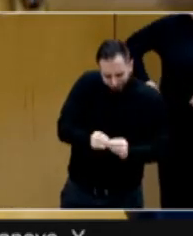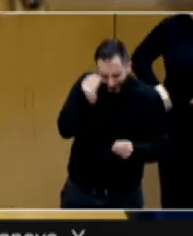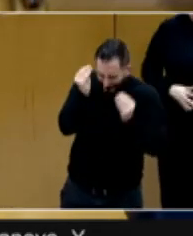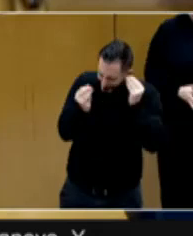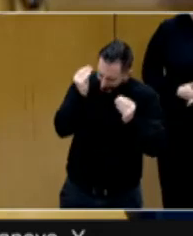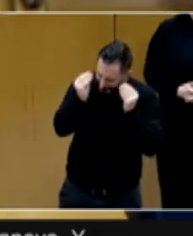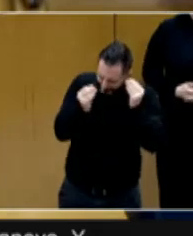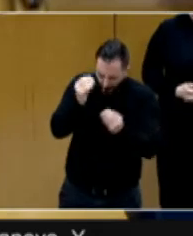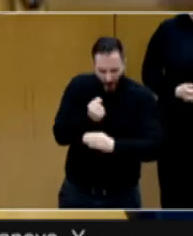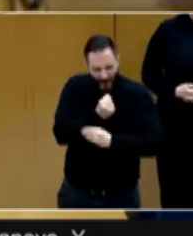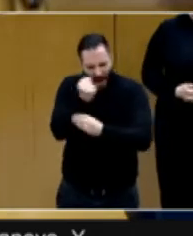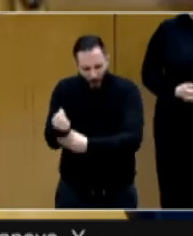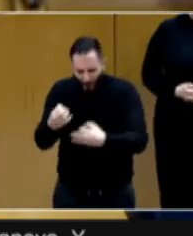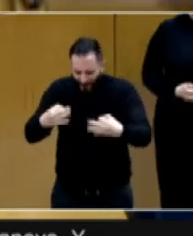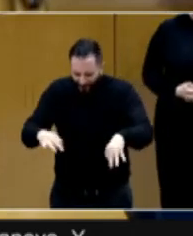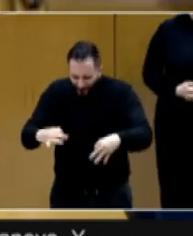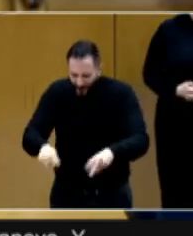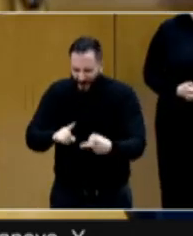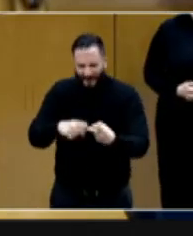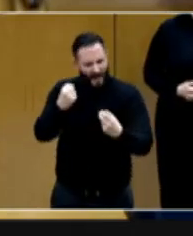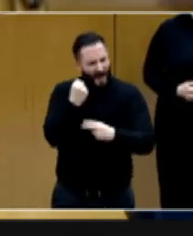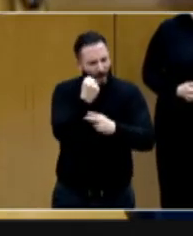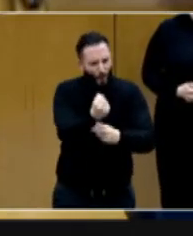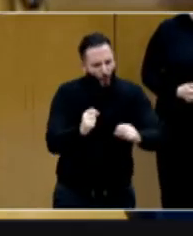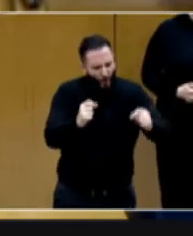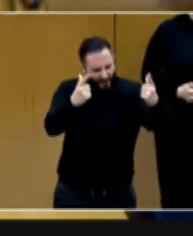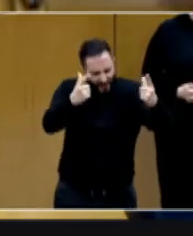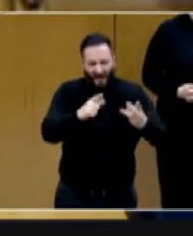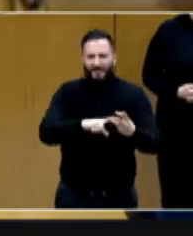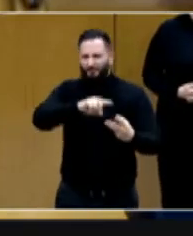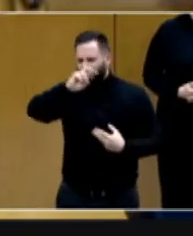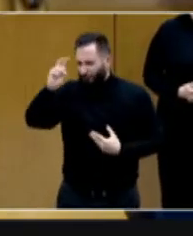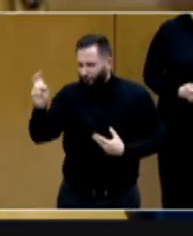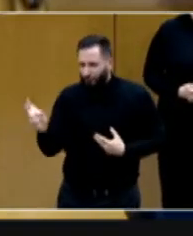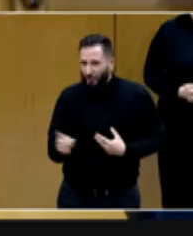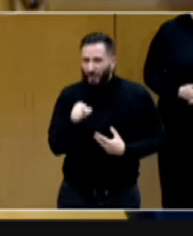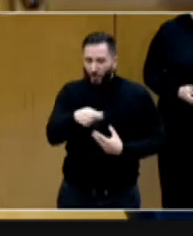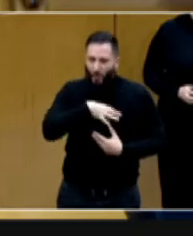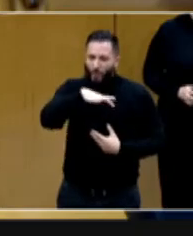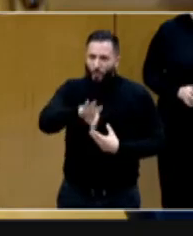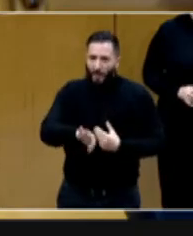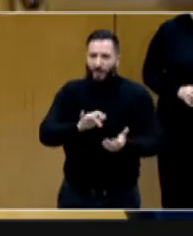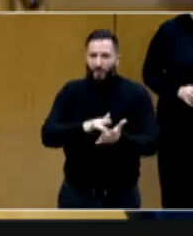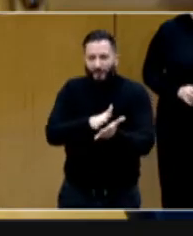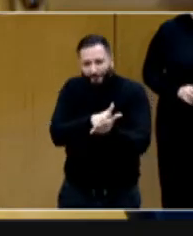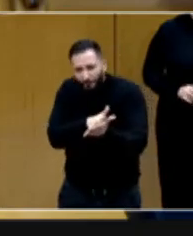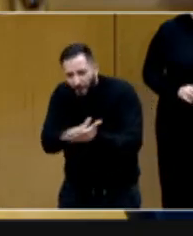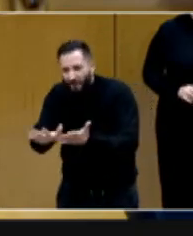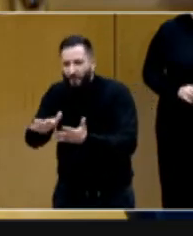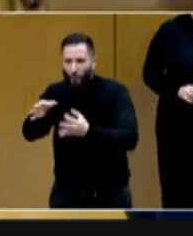informales apoyos no formalizados y en la eventualidad de que estos puedan concurrir también con los apoyos formales y por